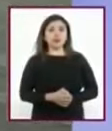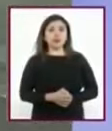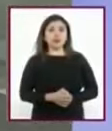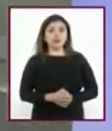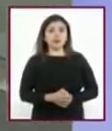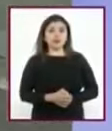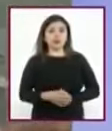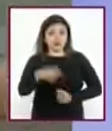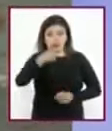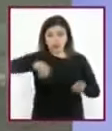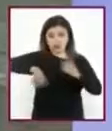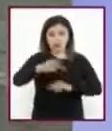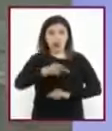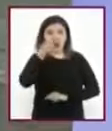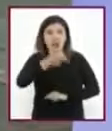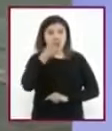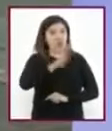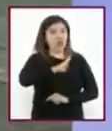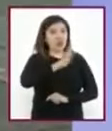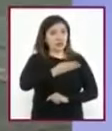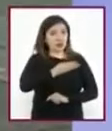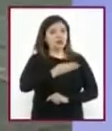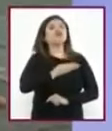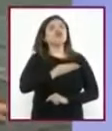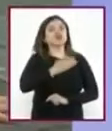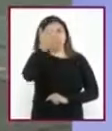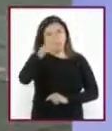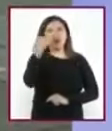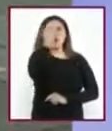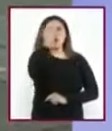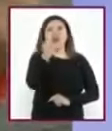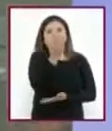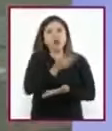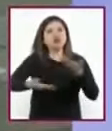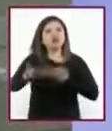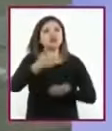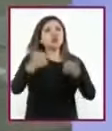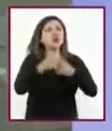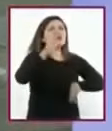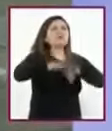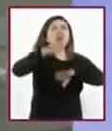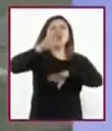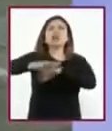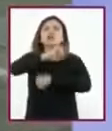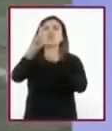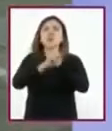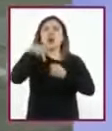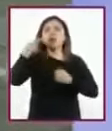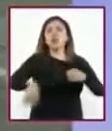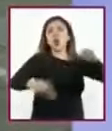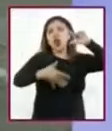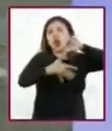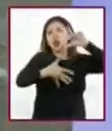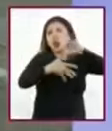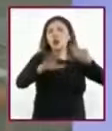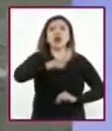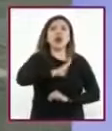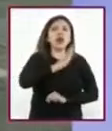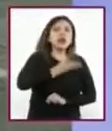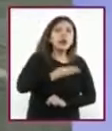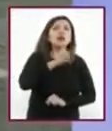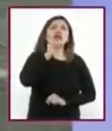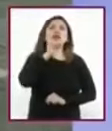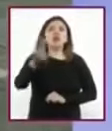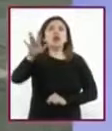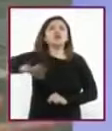Como hablantes de la lengua española, compartimos nuestro idioma con la mayoría de los países de Latinoamérica, España y con